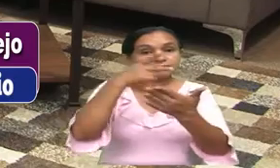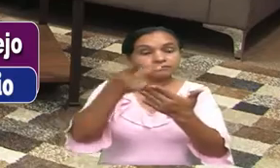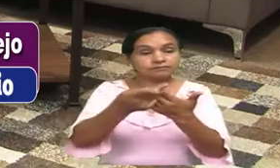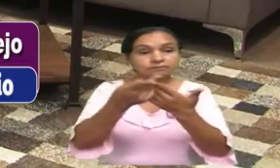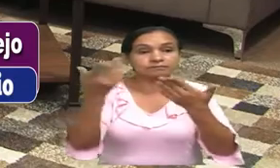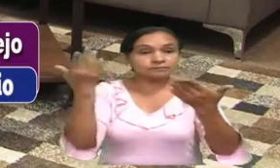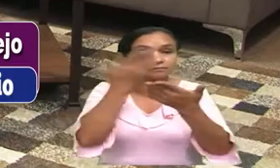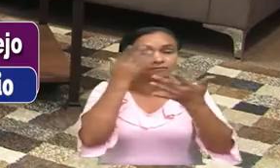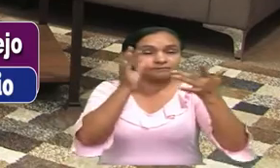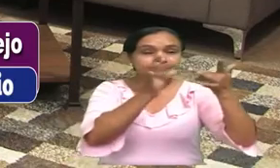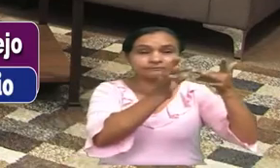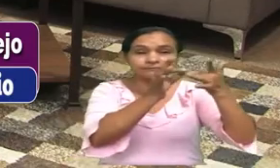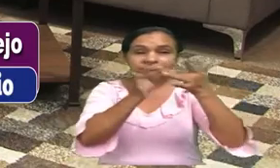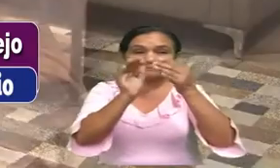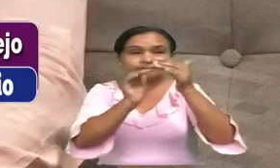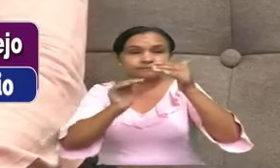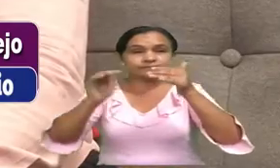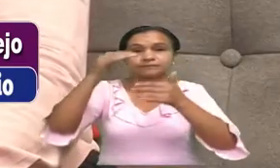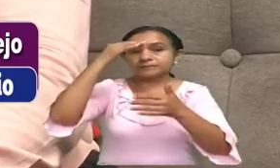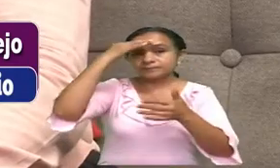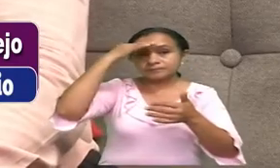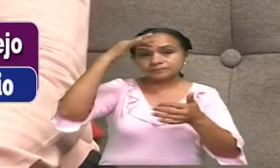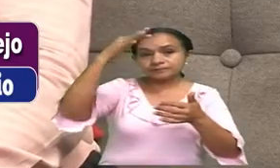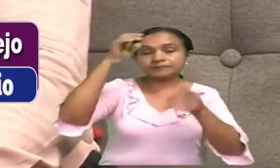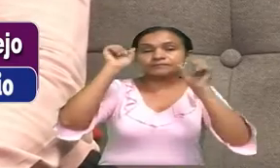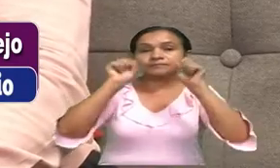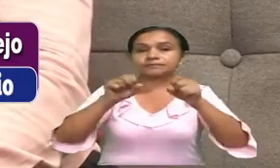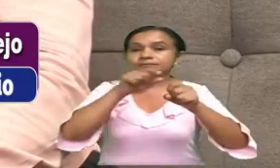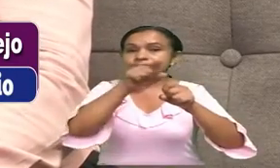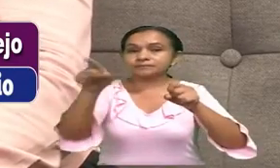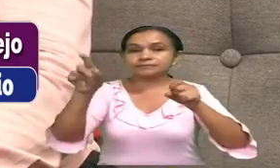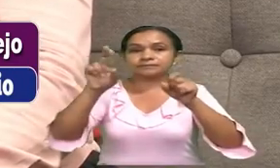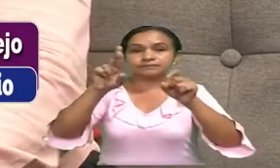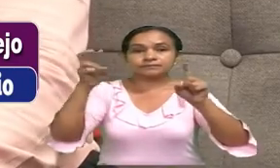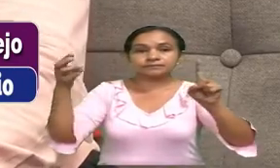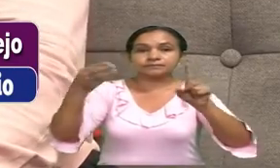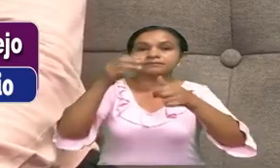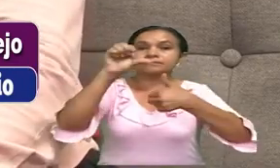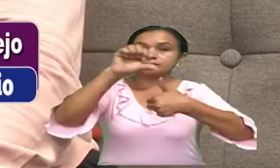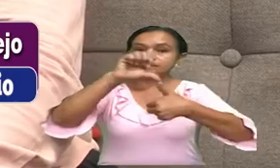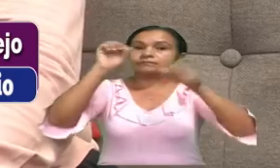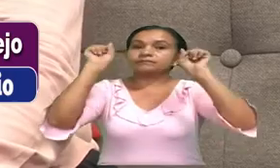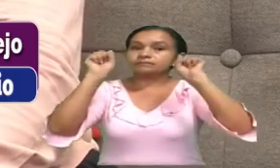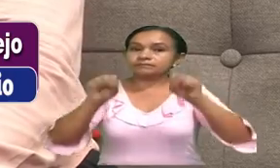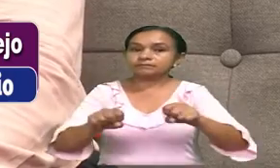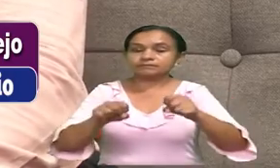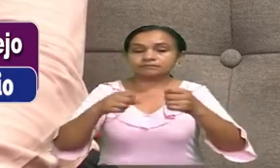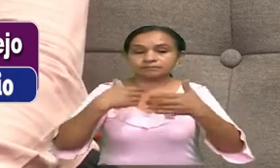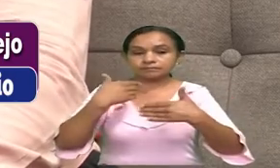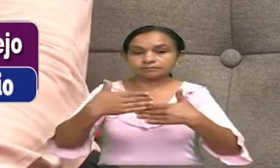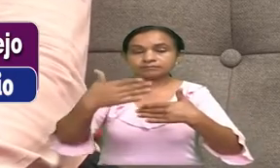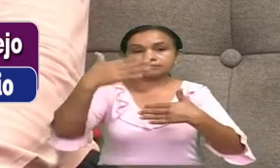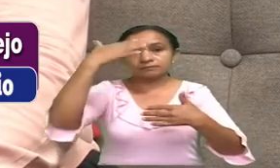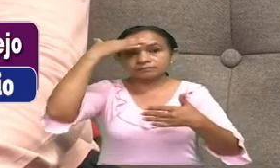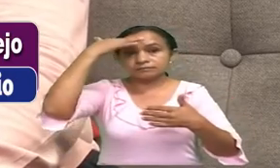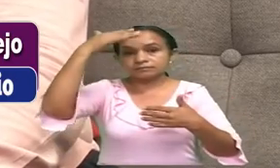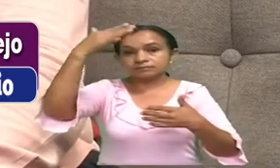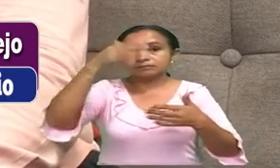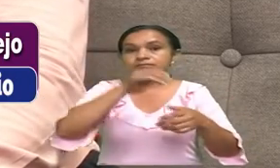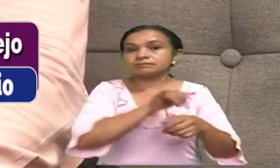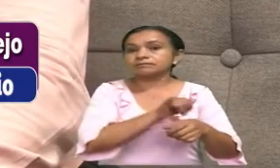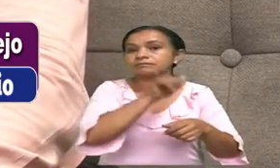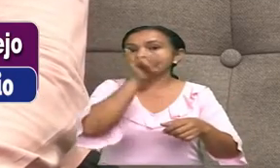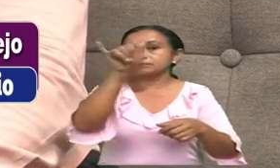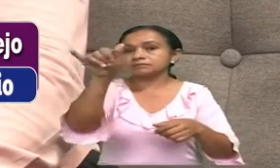sí, sí. Se le plantea pues a los mexicanos de que lo puedan hacer en la región centroamericana, claro. porque cuando se va a México pues es